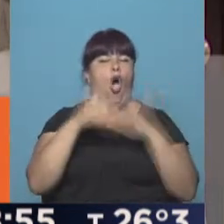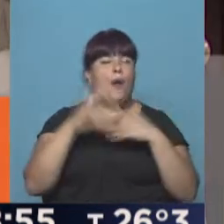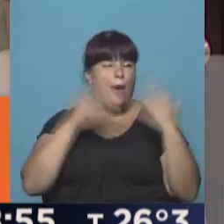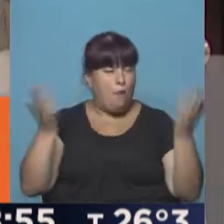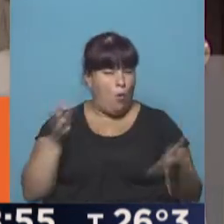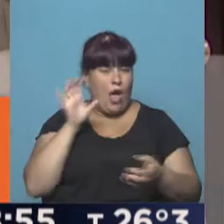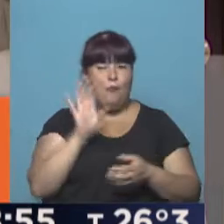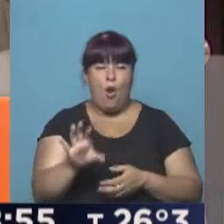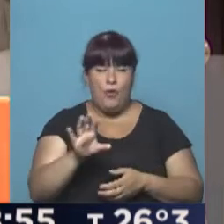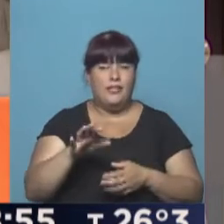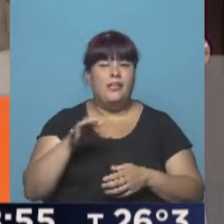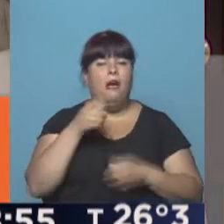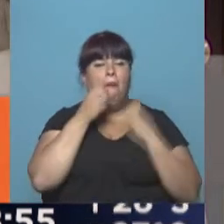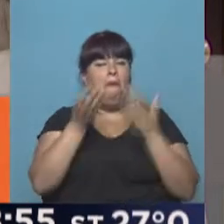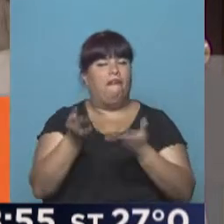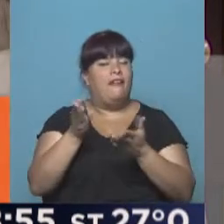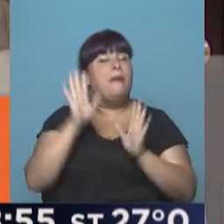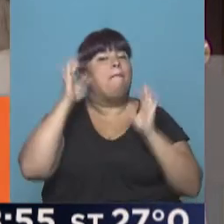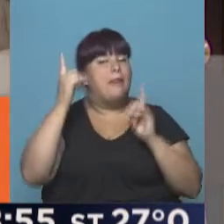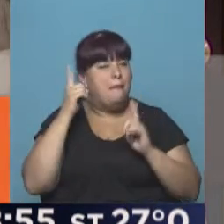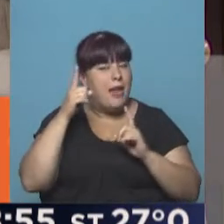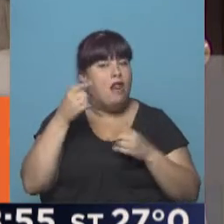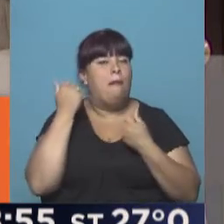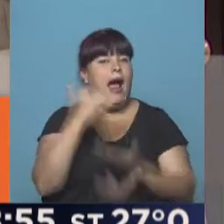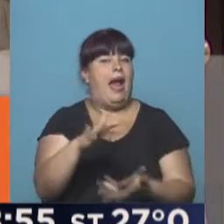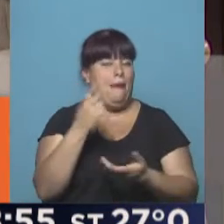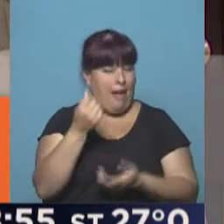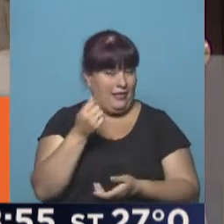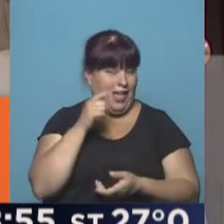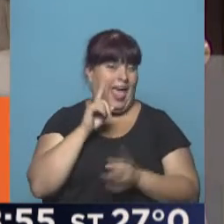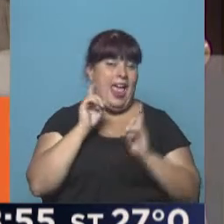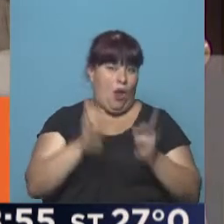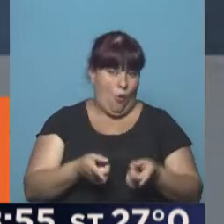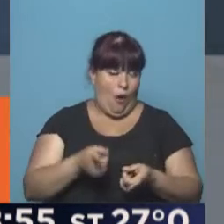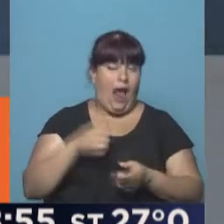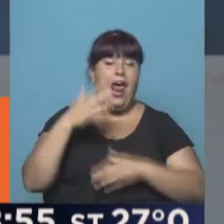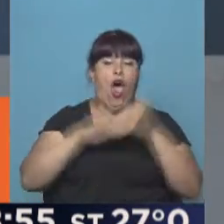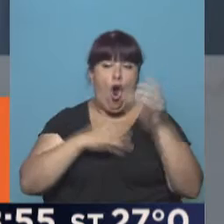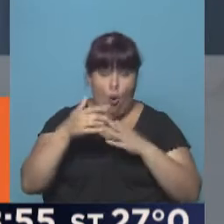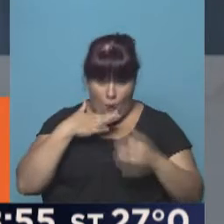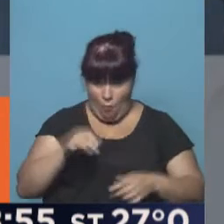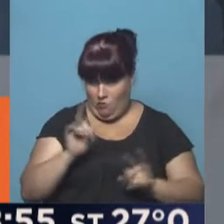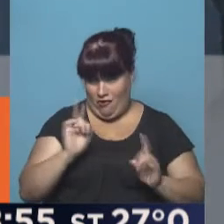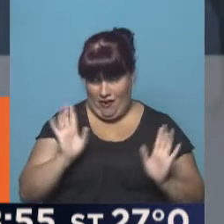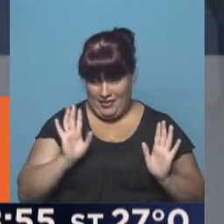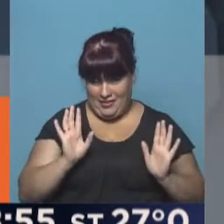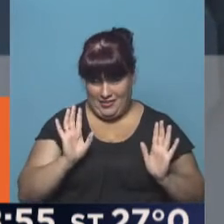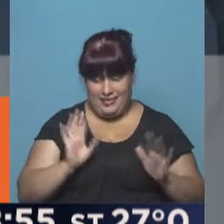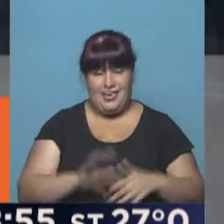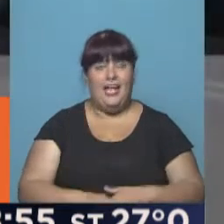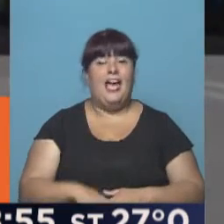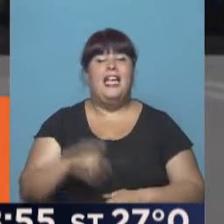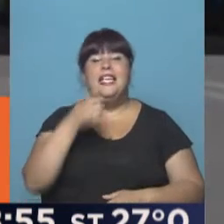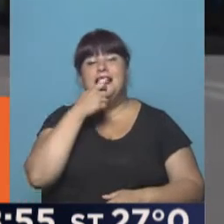la provincia más beneficiaria, en principio, para la asignación de fondos. Esto no quiere decir que las obras se hayan realizado. Y si